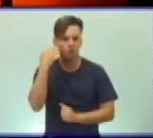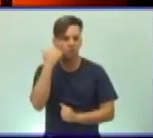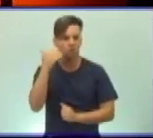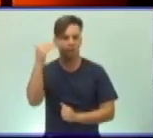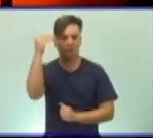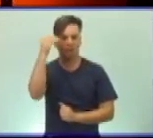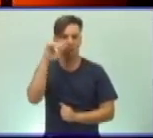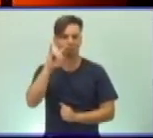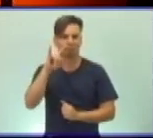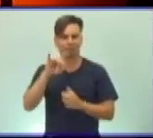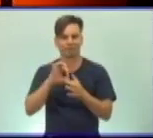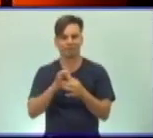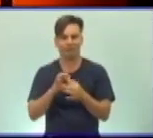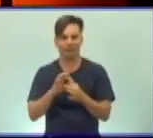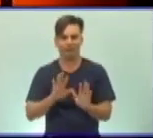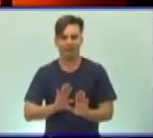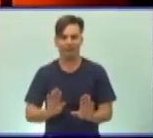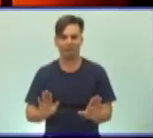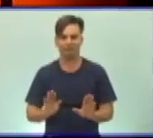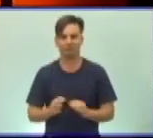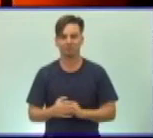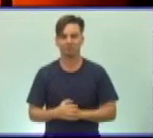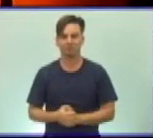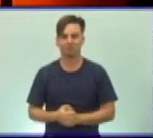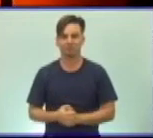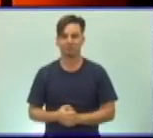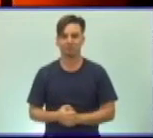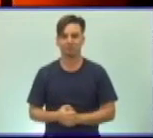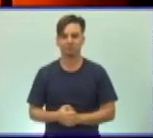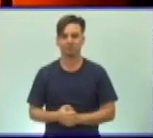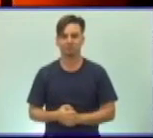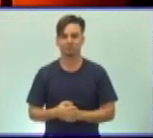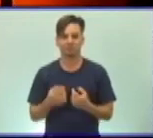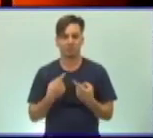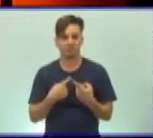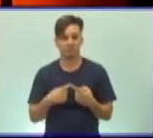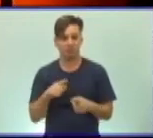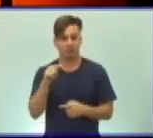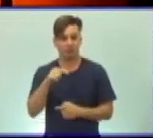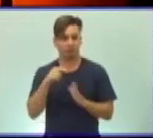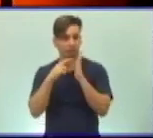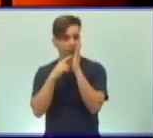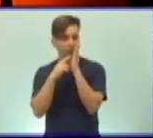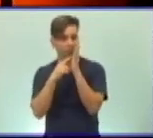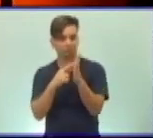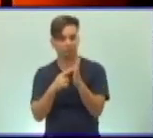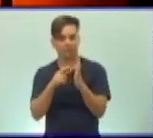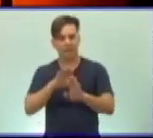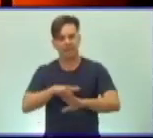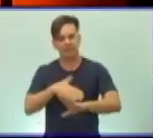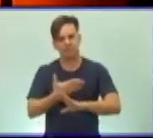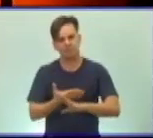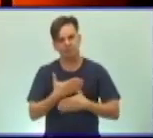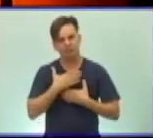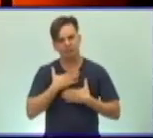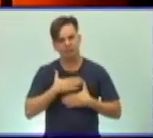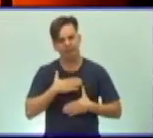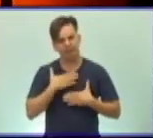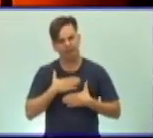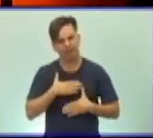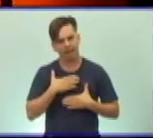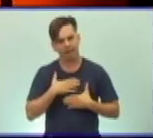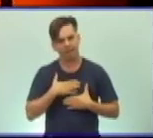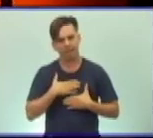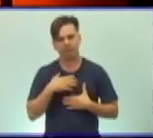grado que has ido adquiriendo. Pero yo te propongo que luego, con calma, te sientes con